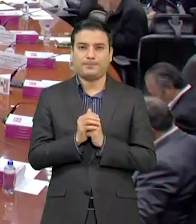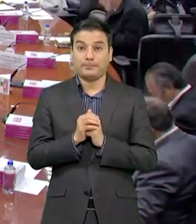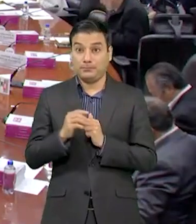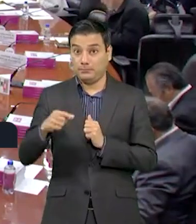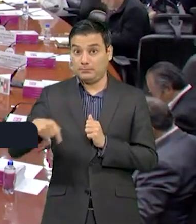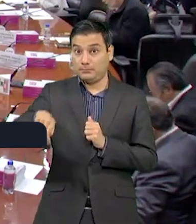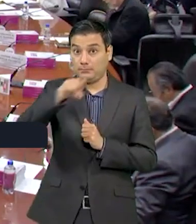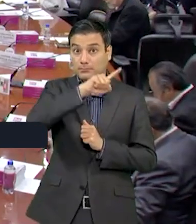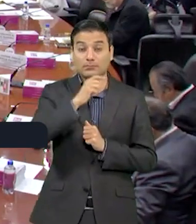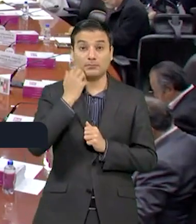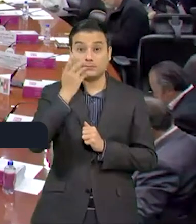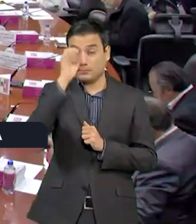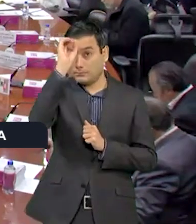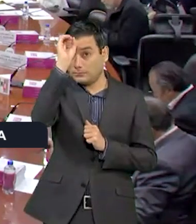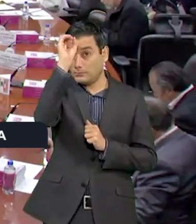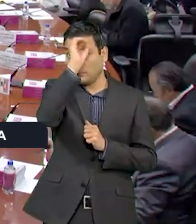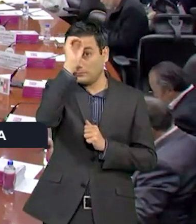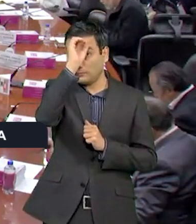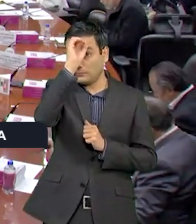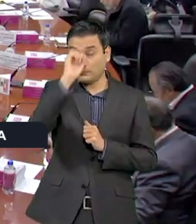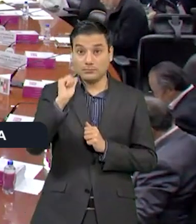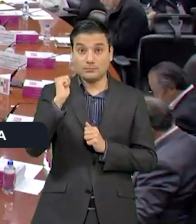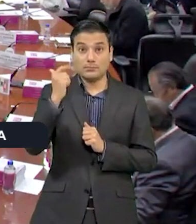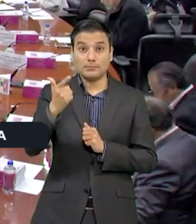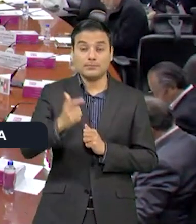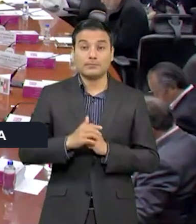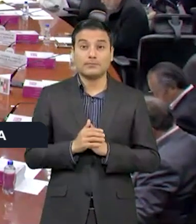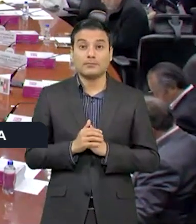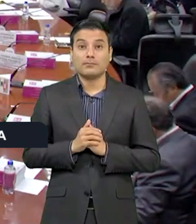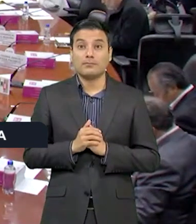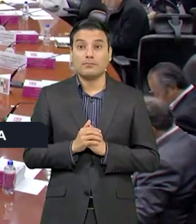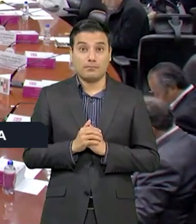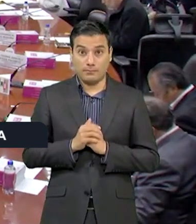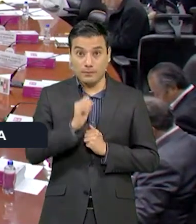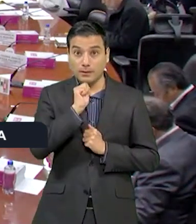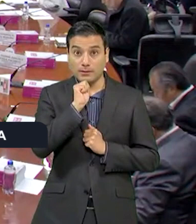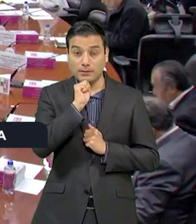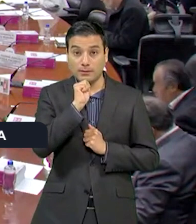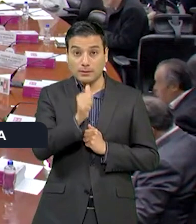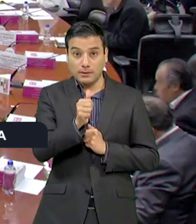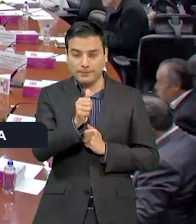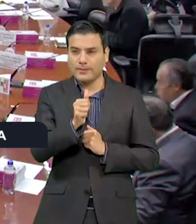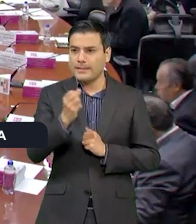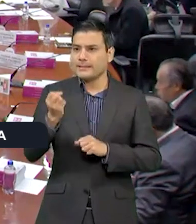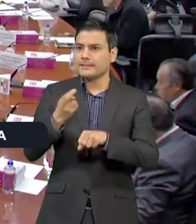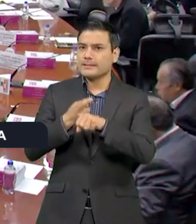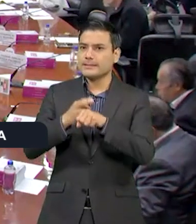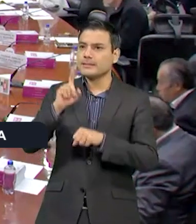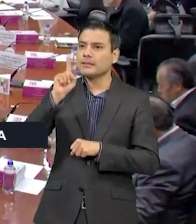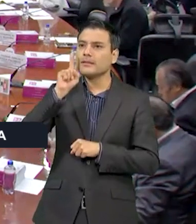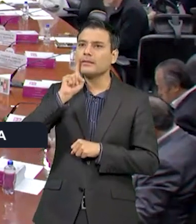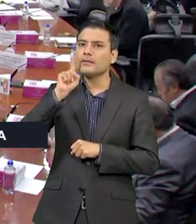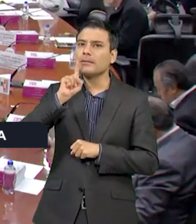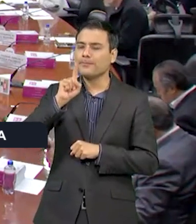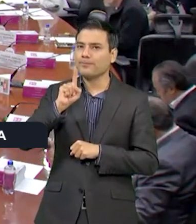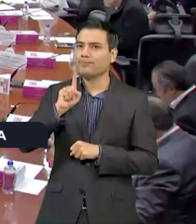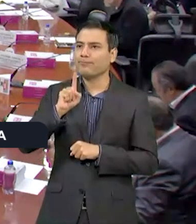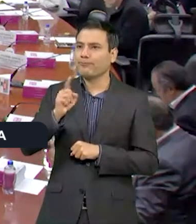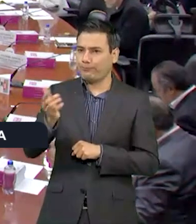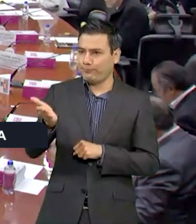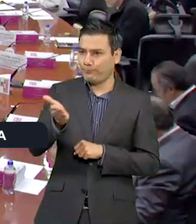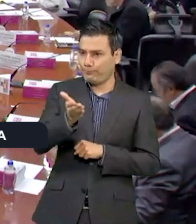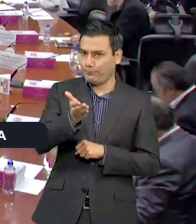el Instituto Nacional electoral informó que iniciará las multas aprobadas para todos los partidos políticos y candidaturas independientes debido a